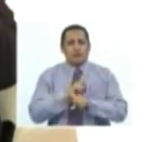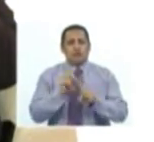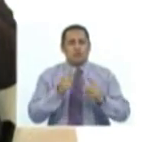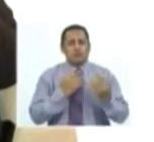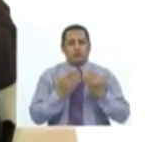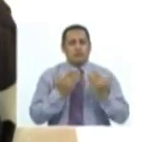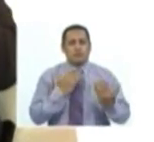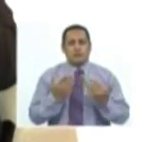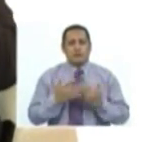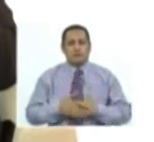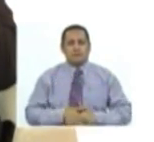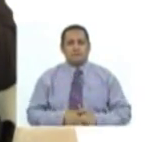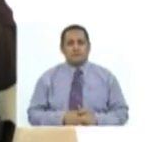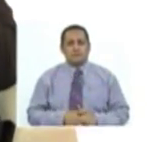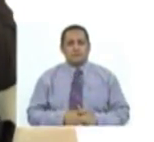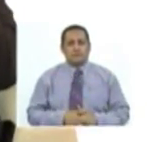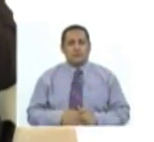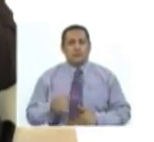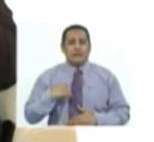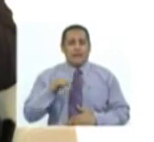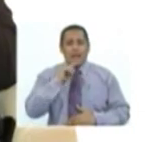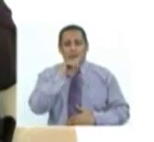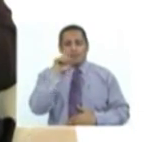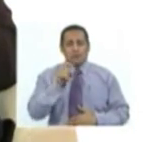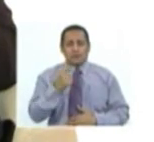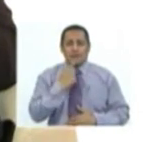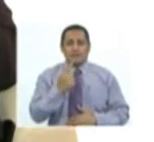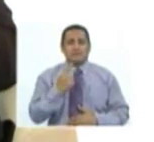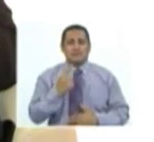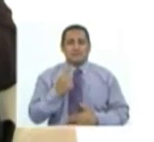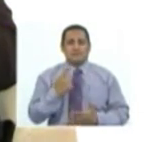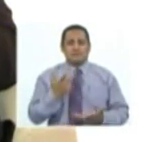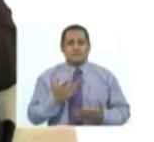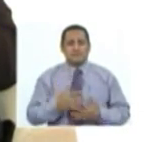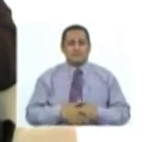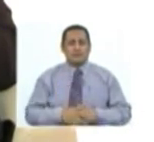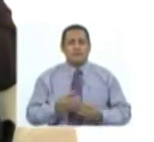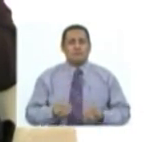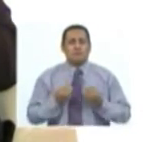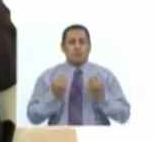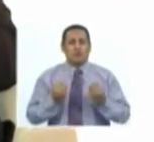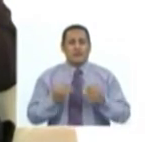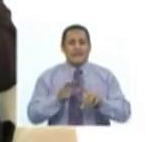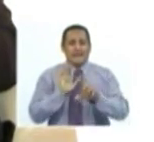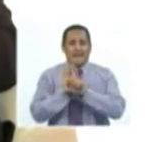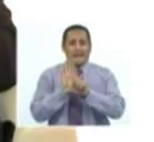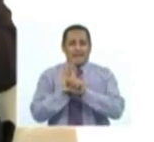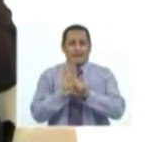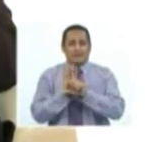forma. La pregunta que habría que hacerse es: ¿por qué la ley